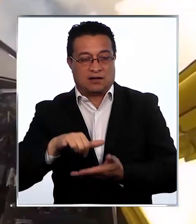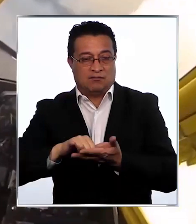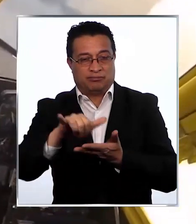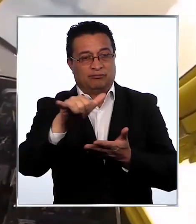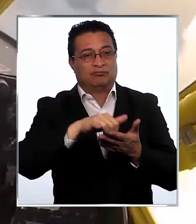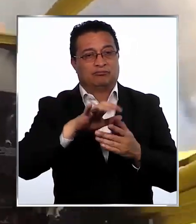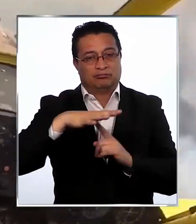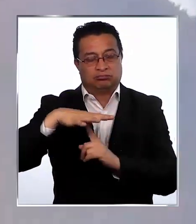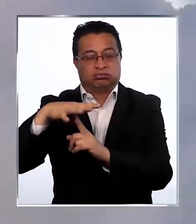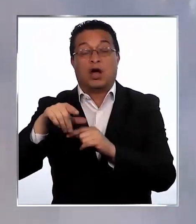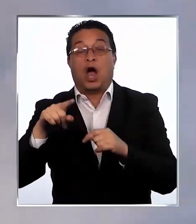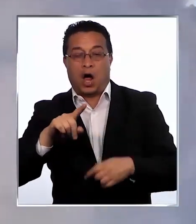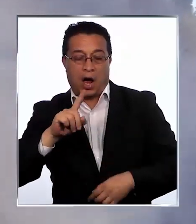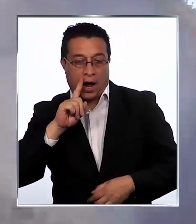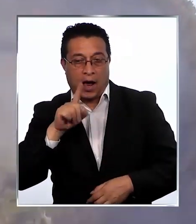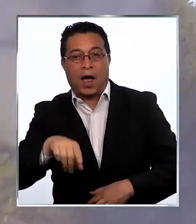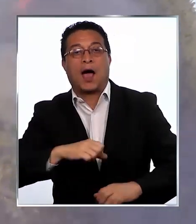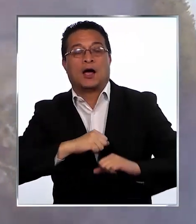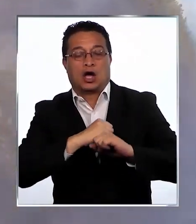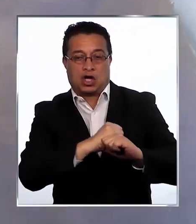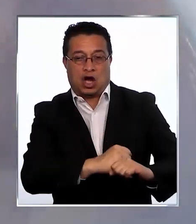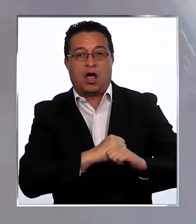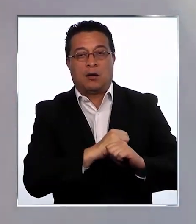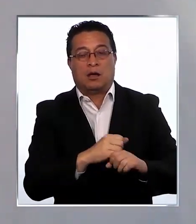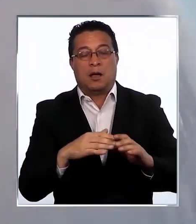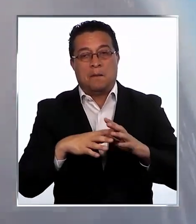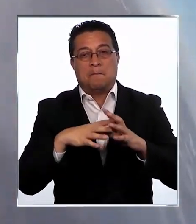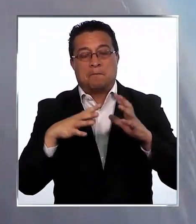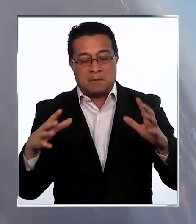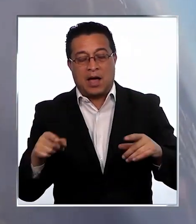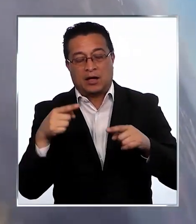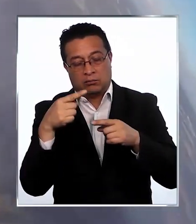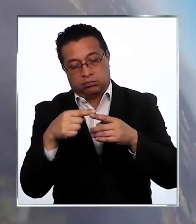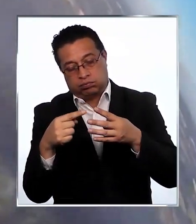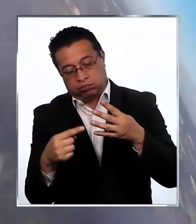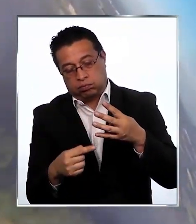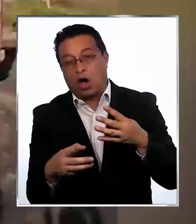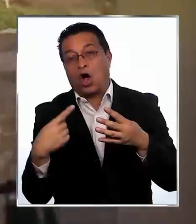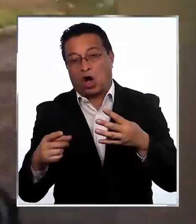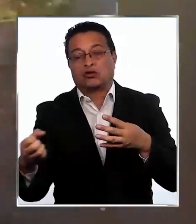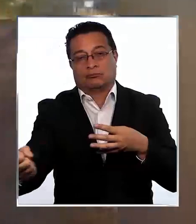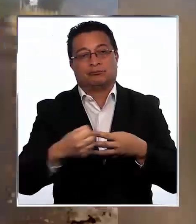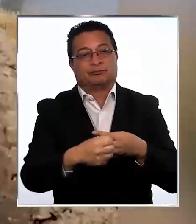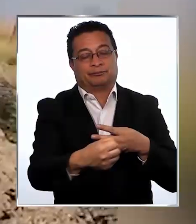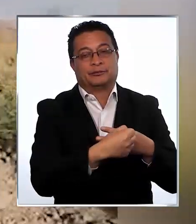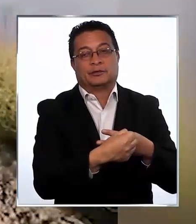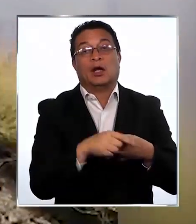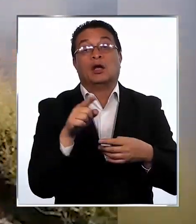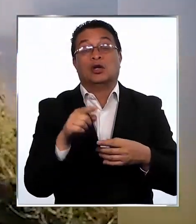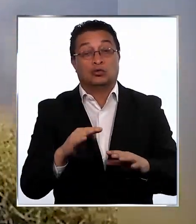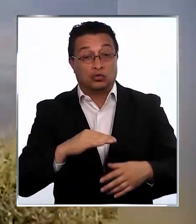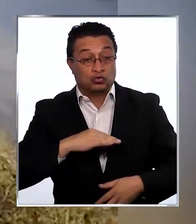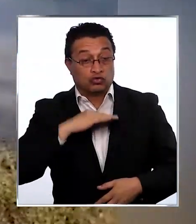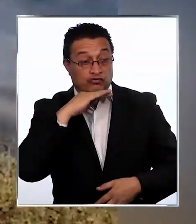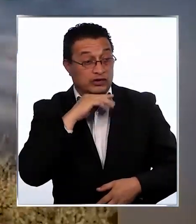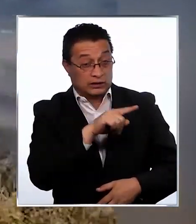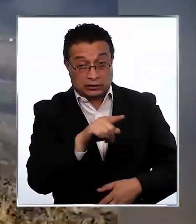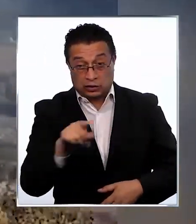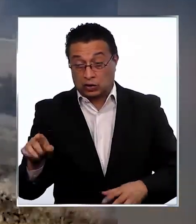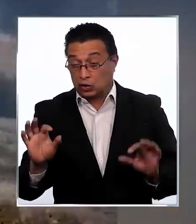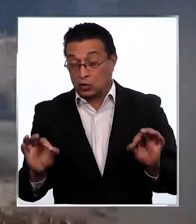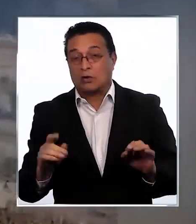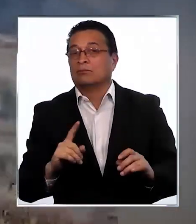el contingente que hay hoy día combatiendo, más BRIFE, más otros actores que participan en esto. ¿Es suficiente los recursos? Yo creo que